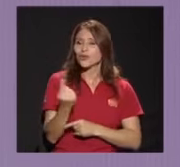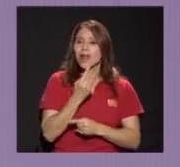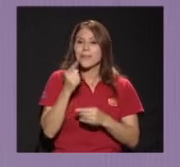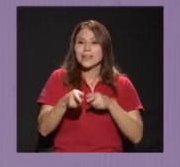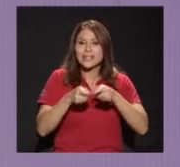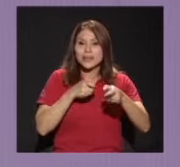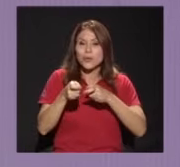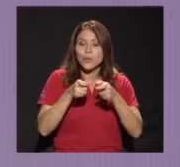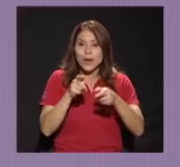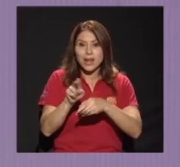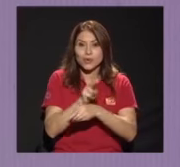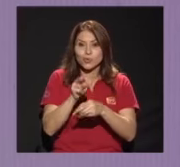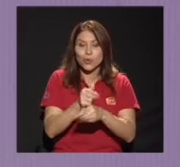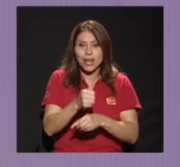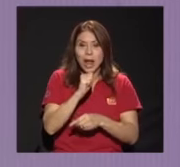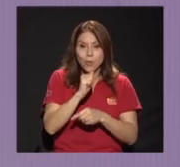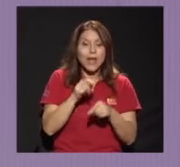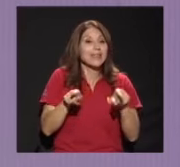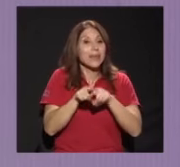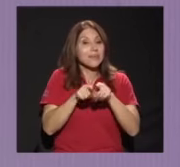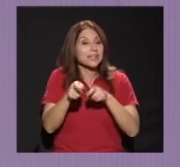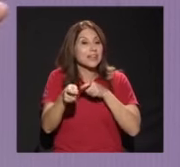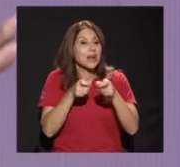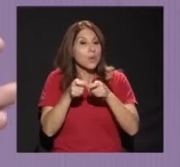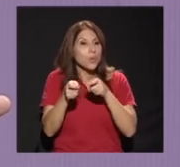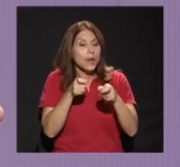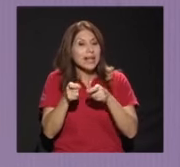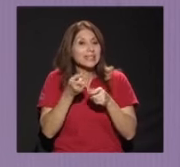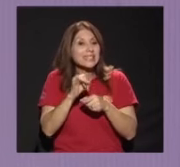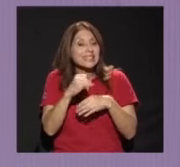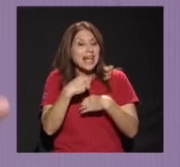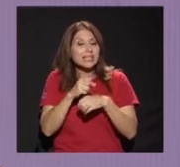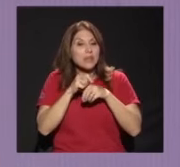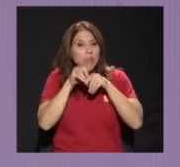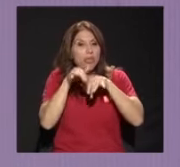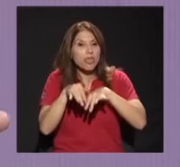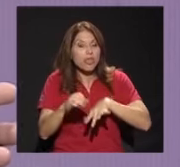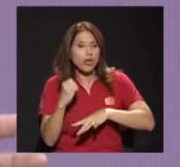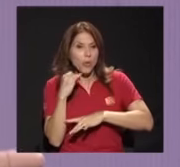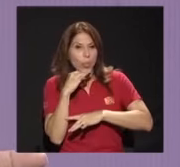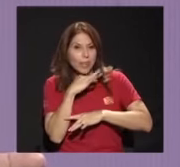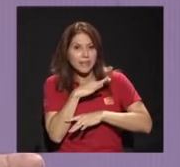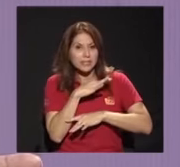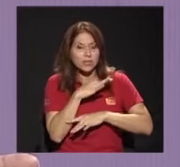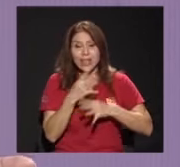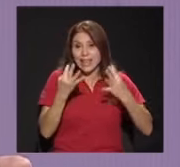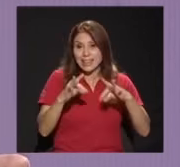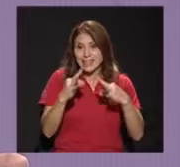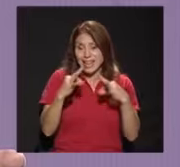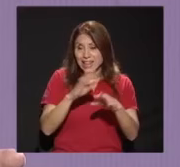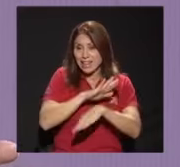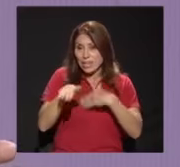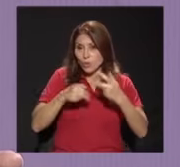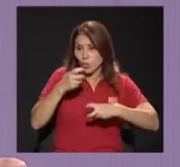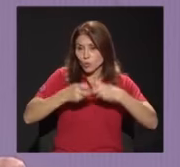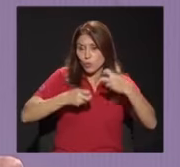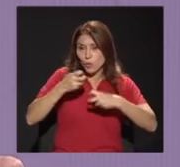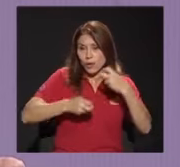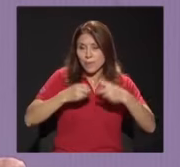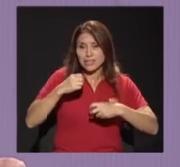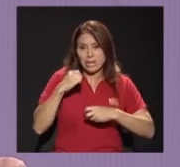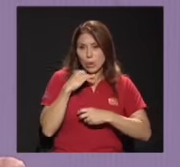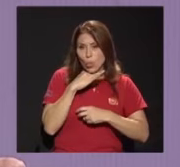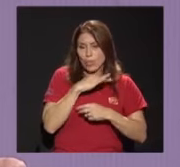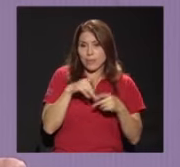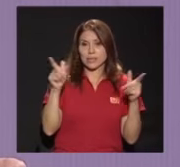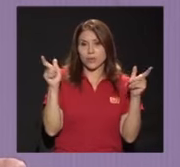sino también la parte de contaminación, ¿verdad? Trata de generar un ambiente propicio para que los problemas de contaminación cada vez sean menos, ¿verdad?